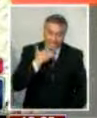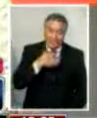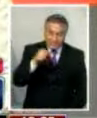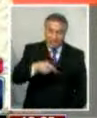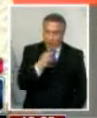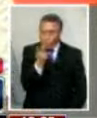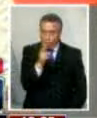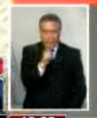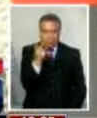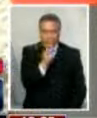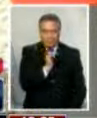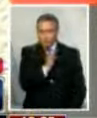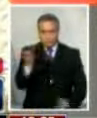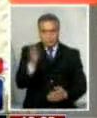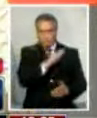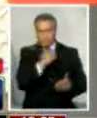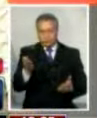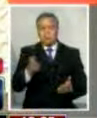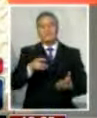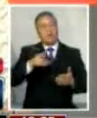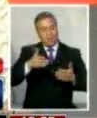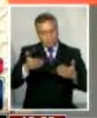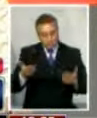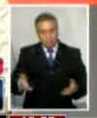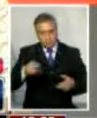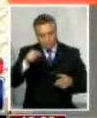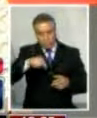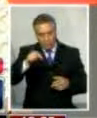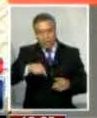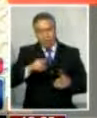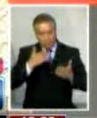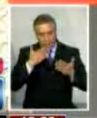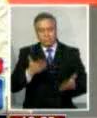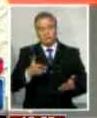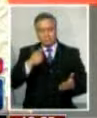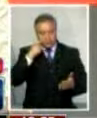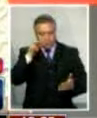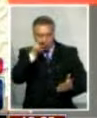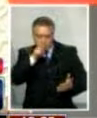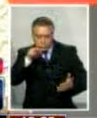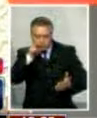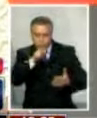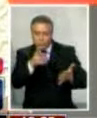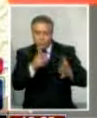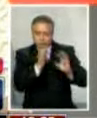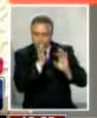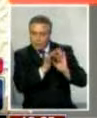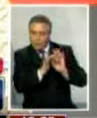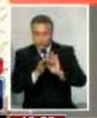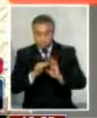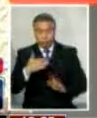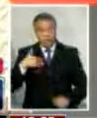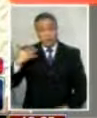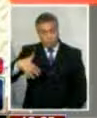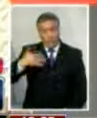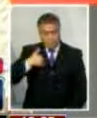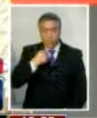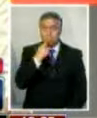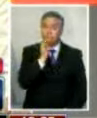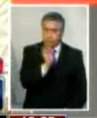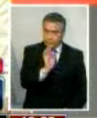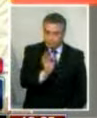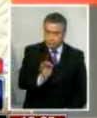hay una observación que hace sobre los hechos, pero yo creo que es interesante comentarla, que usualmente